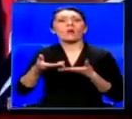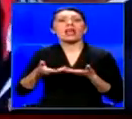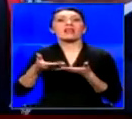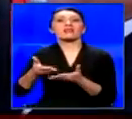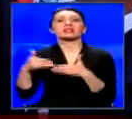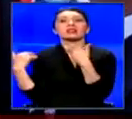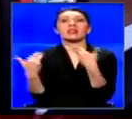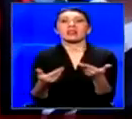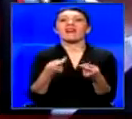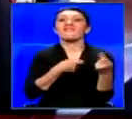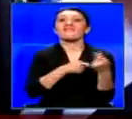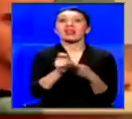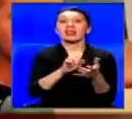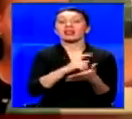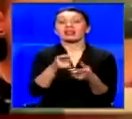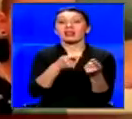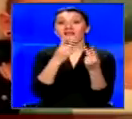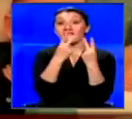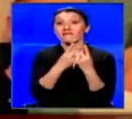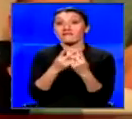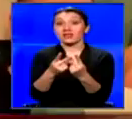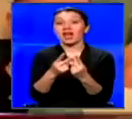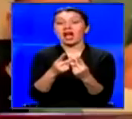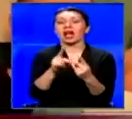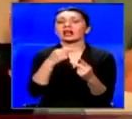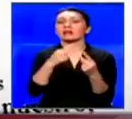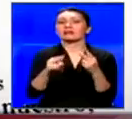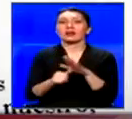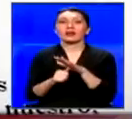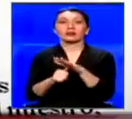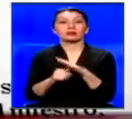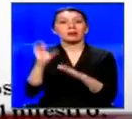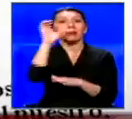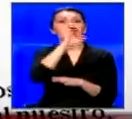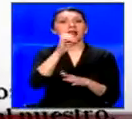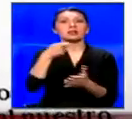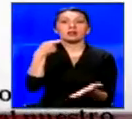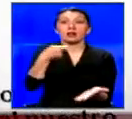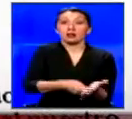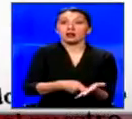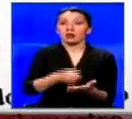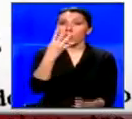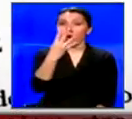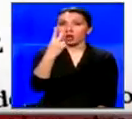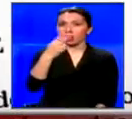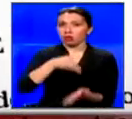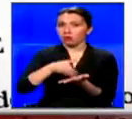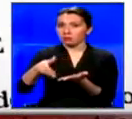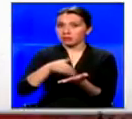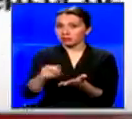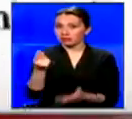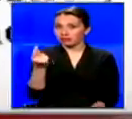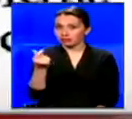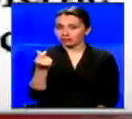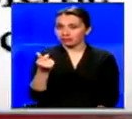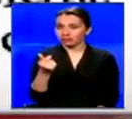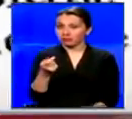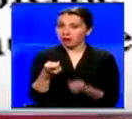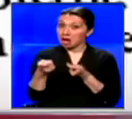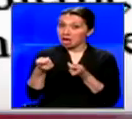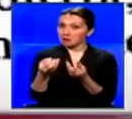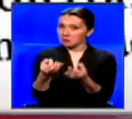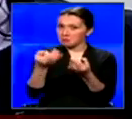mejor dicho, vende los paquetes de viaje a los concejales. El paseo costó 42 millones de pesos,